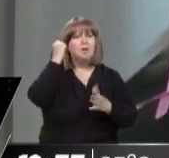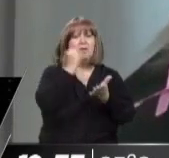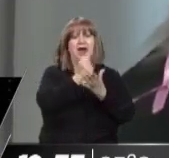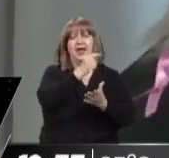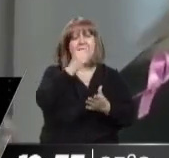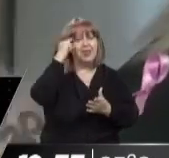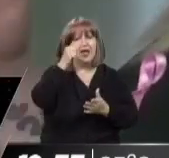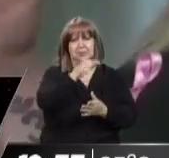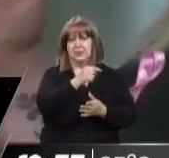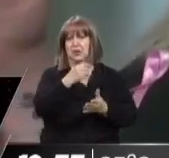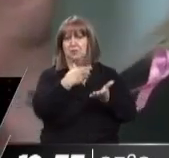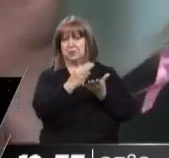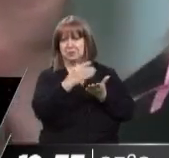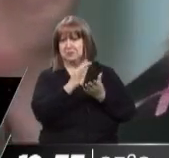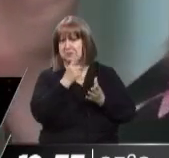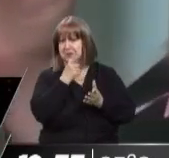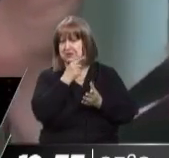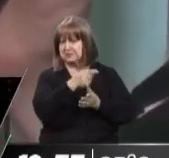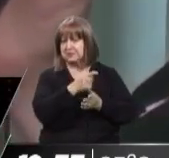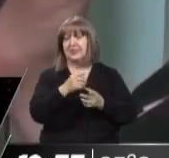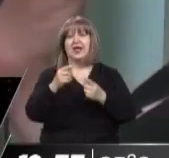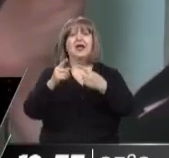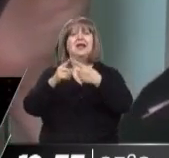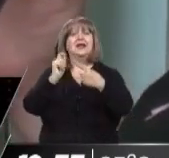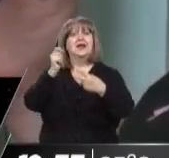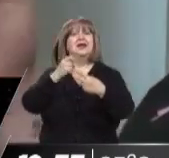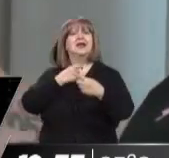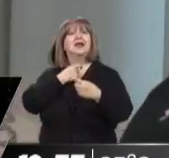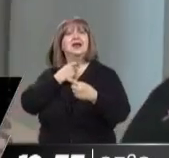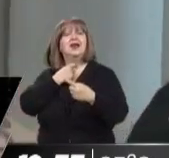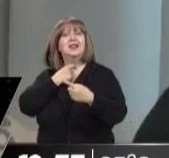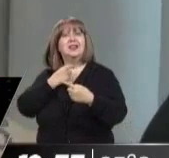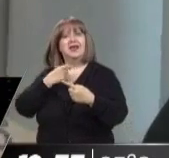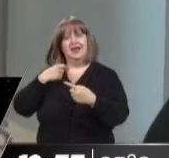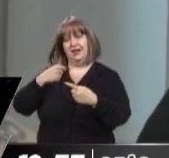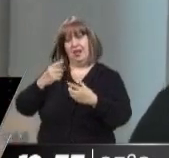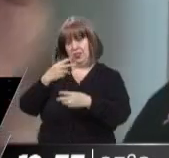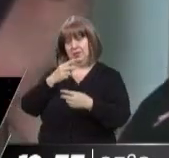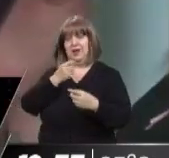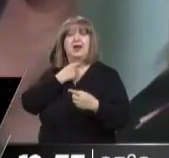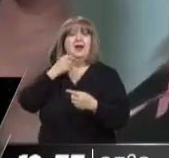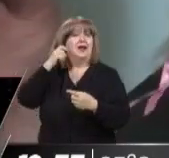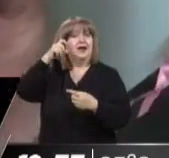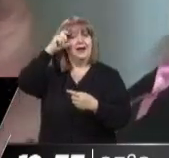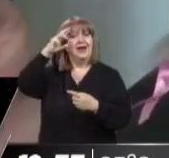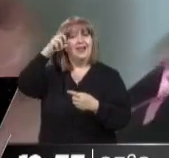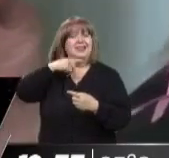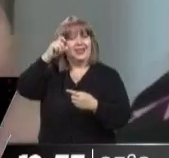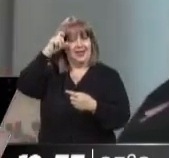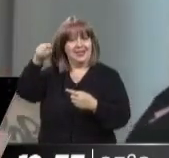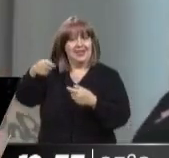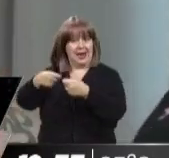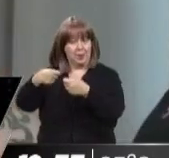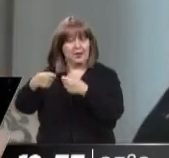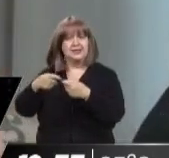sí estamos hablando de dos personas importantes de uno el gerente y el otro es el contador sí sí no son dos personas cualquiera